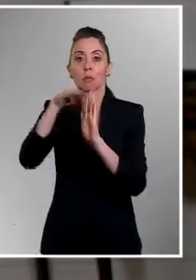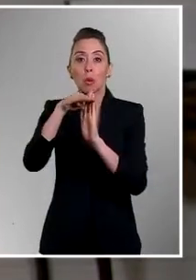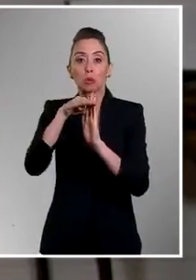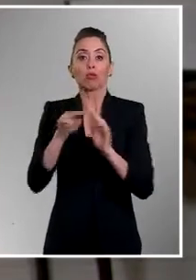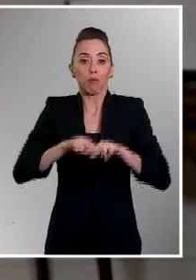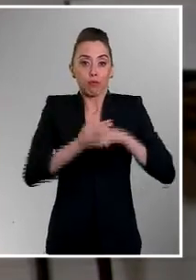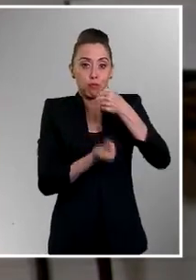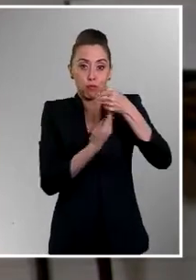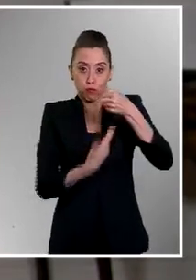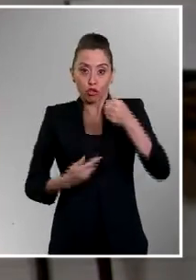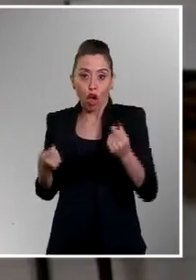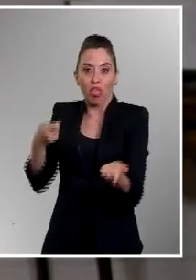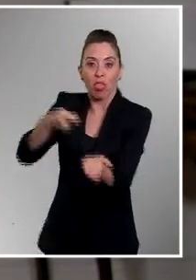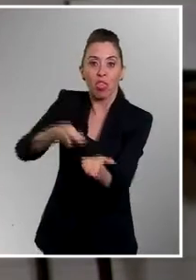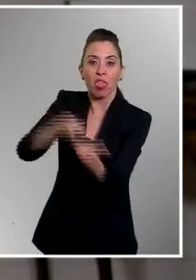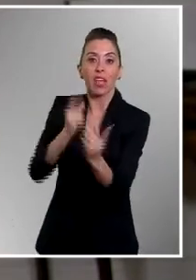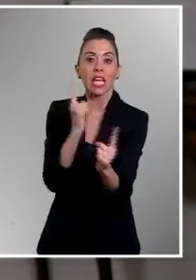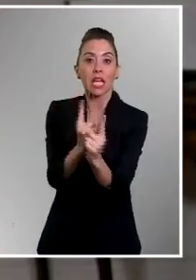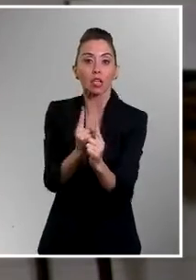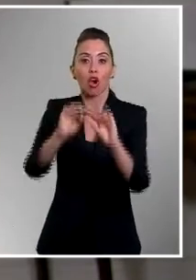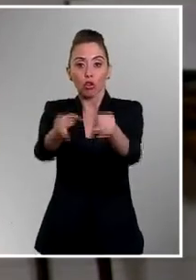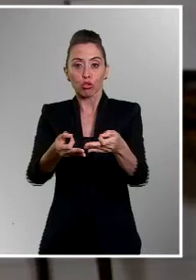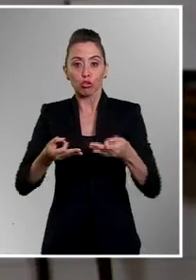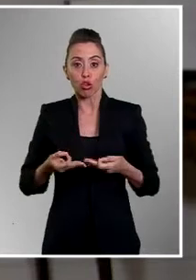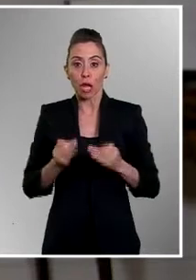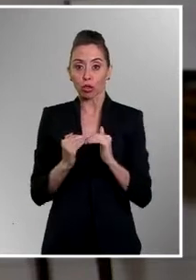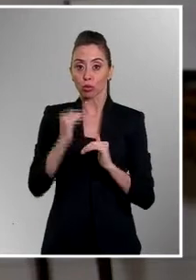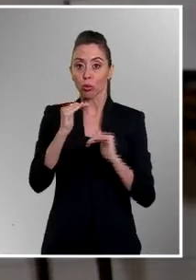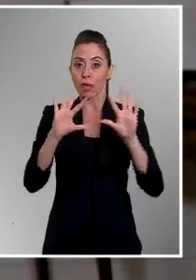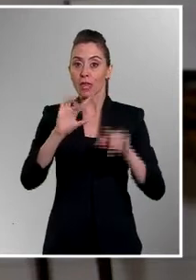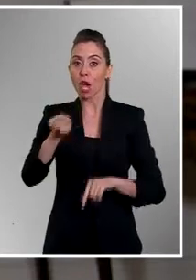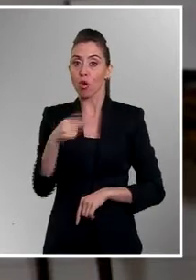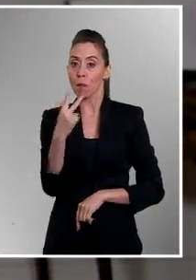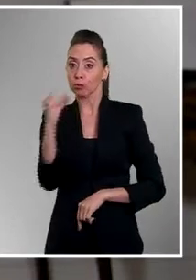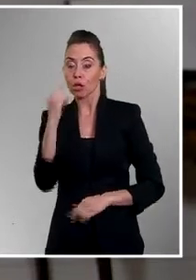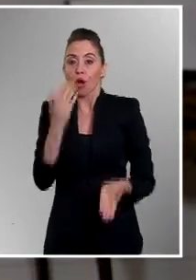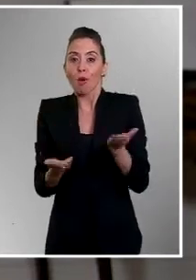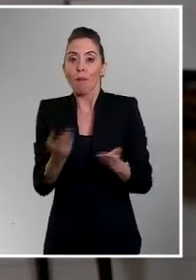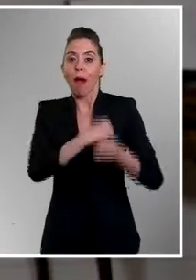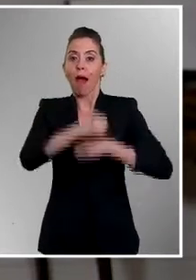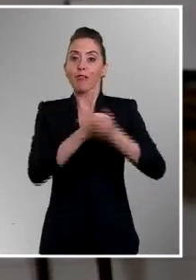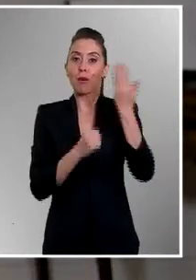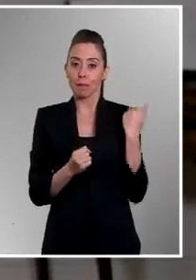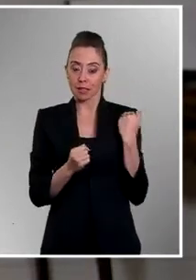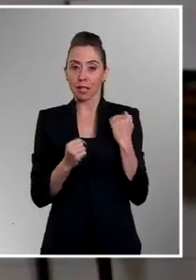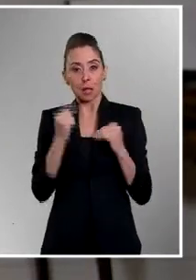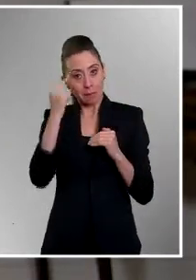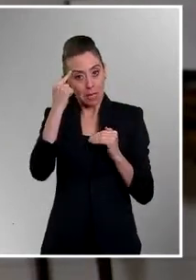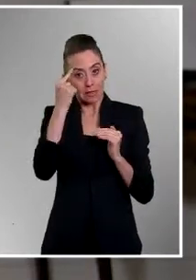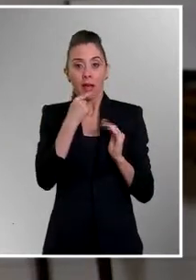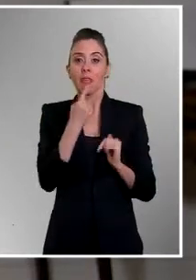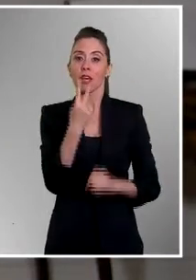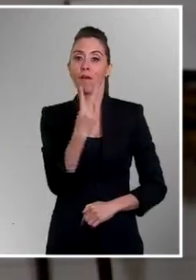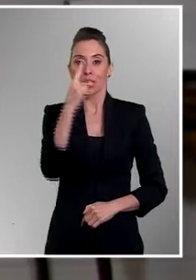directa todo esto en conjunto significará un aumento de 10,8 por ciento respecto del año anterior hemos decidido ir más allá de nuestro